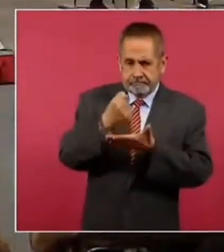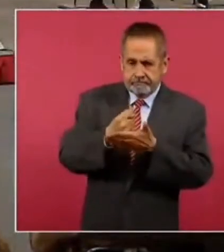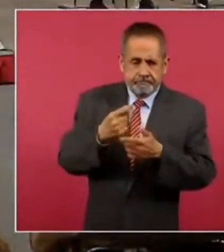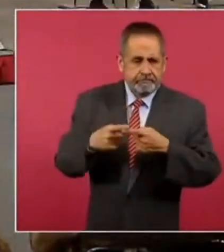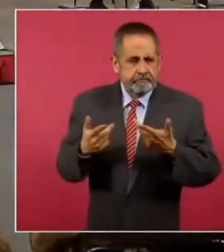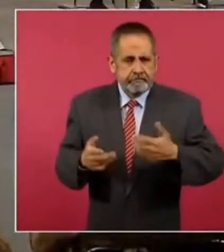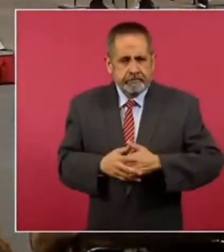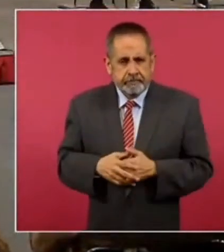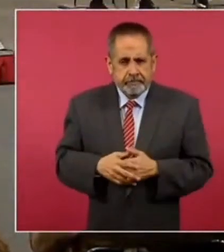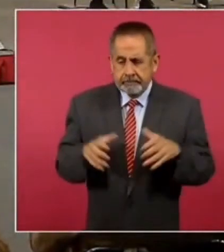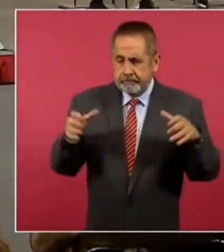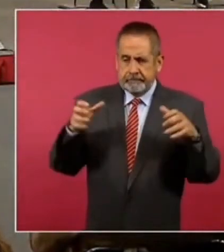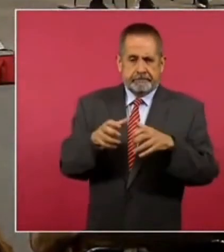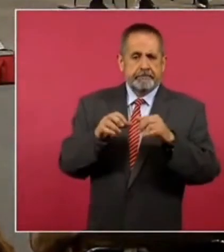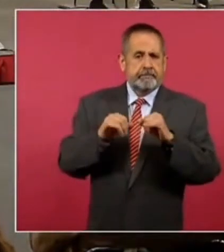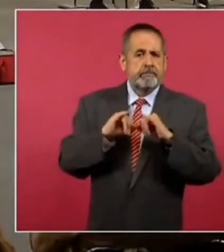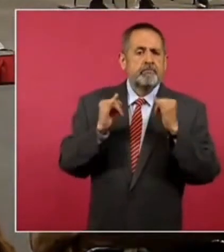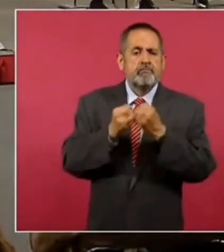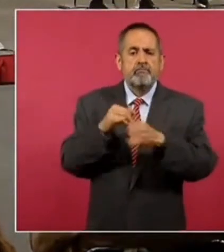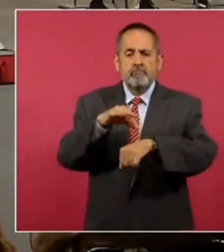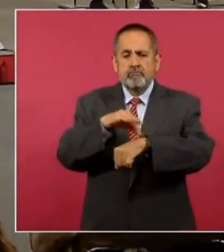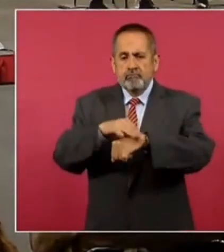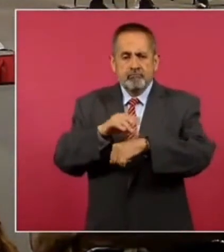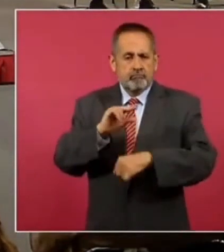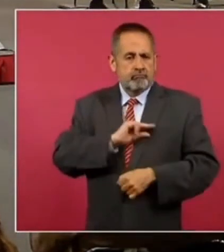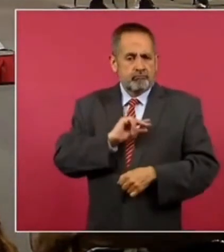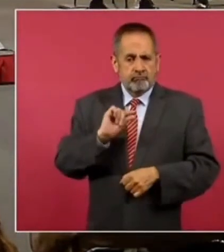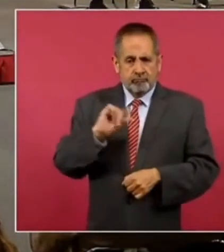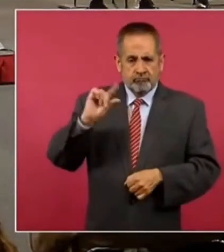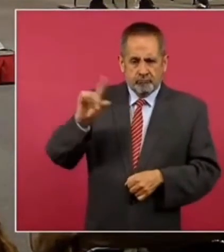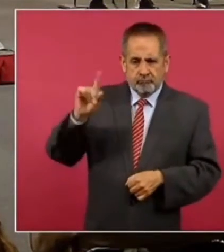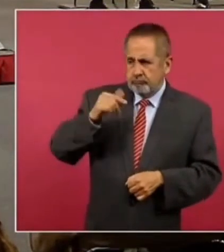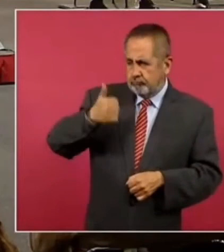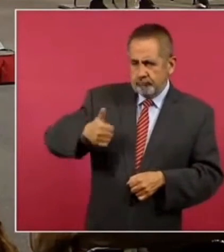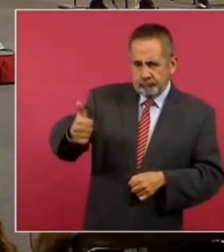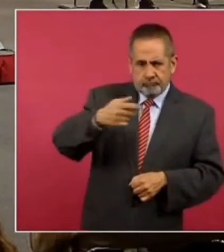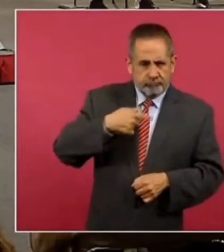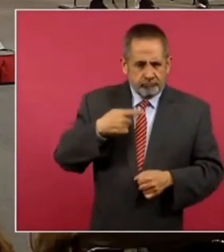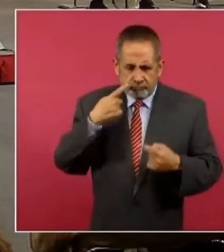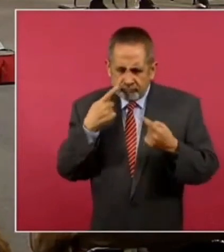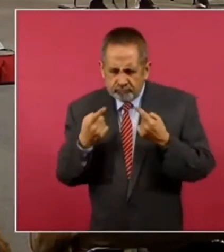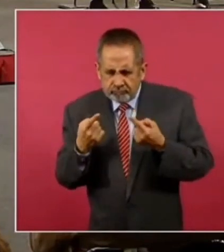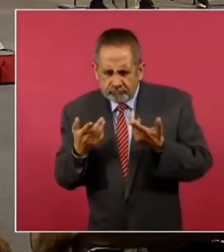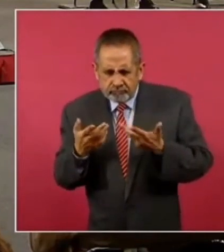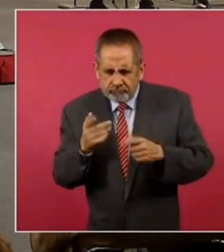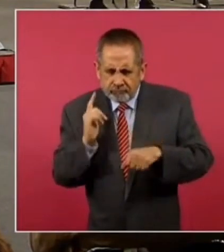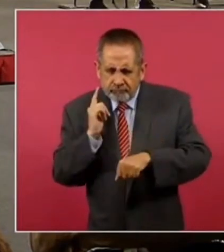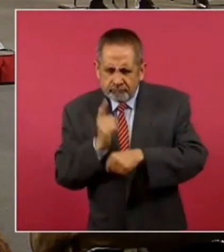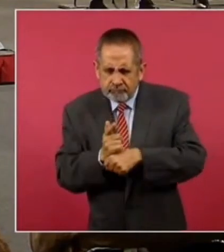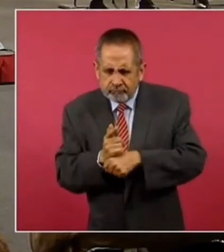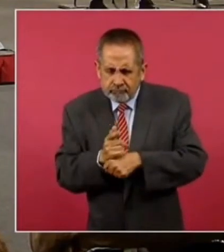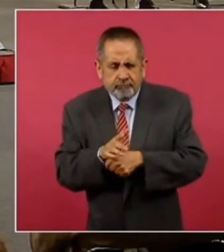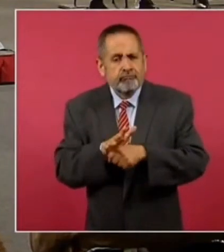decir, se juntan un grupo de médicos especialistas de cada padecimiento para identificar cuál es el